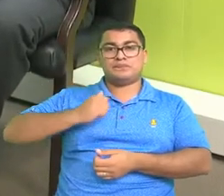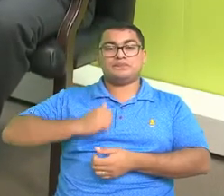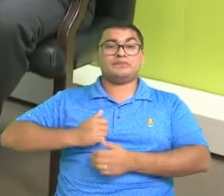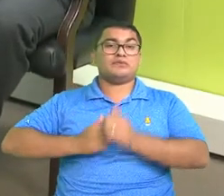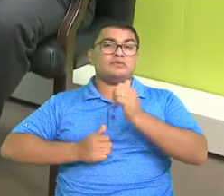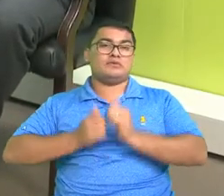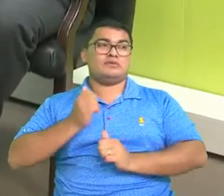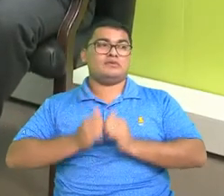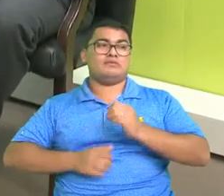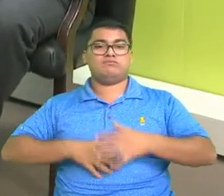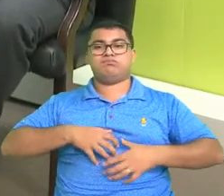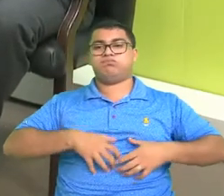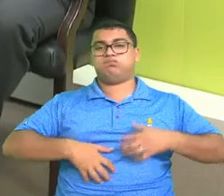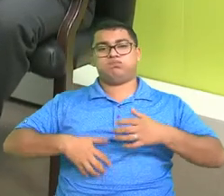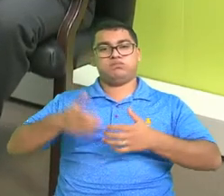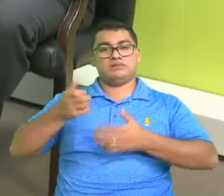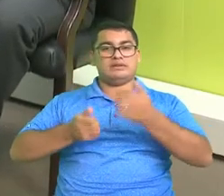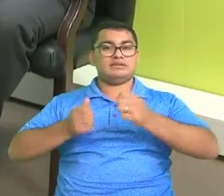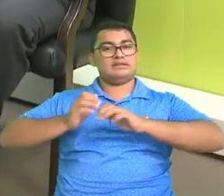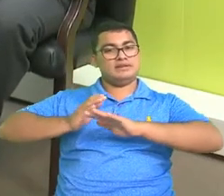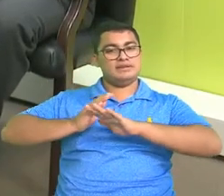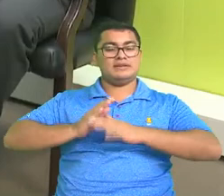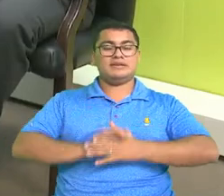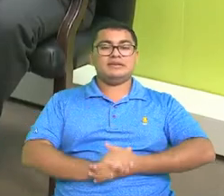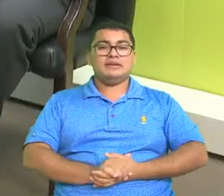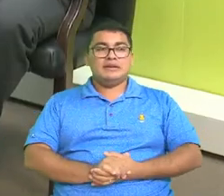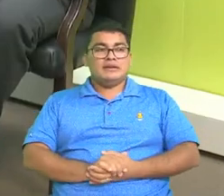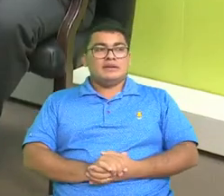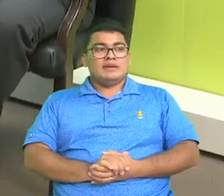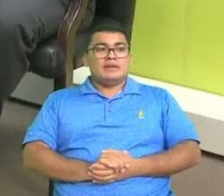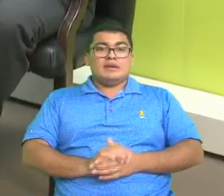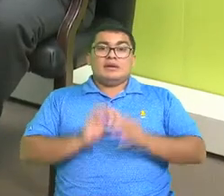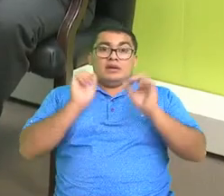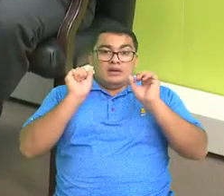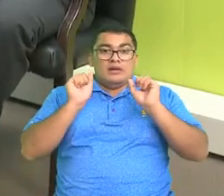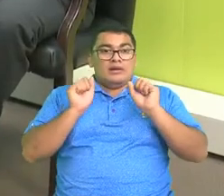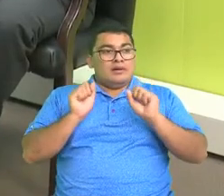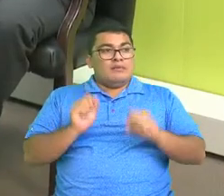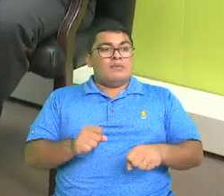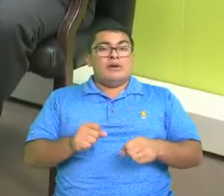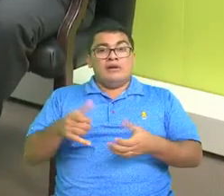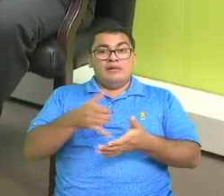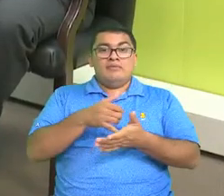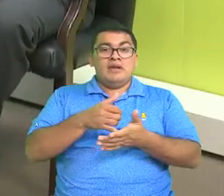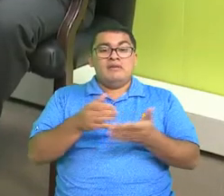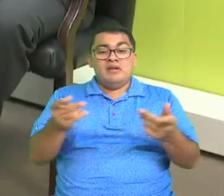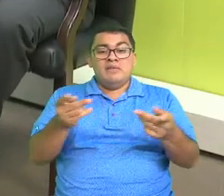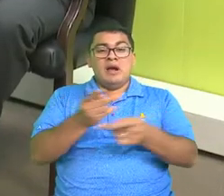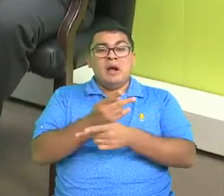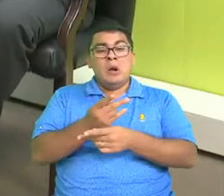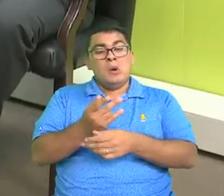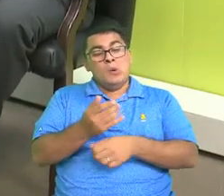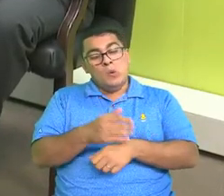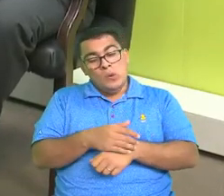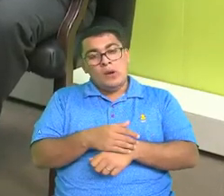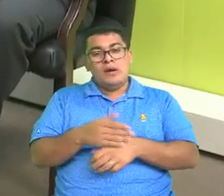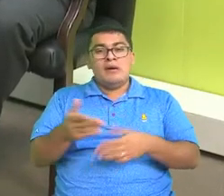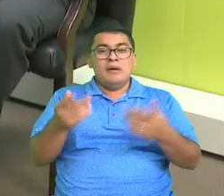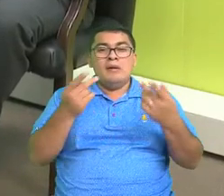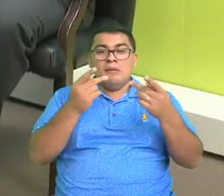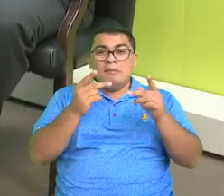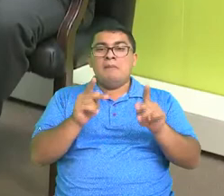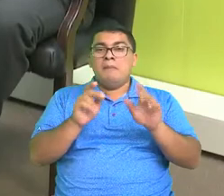de intolerancia a la lactosa, el niño puede perder muchos nutrientes, puede ser inclusive